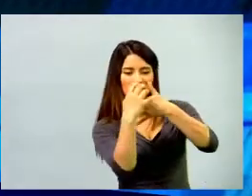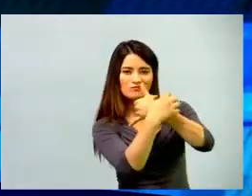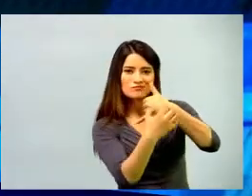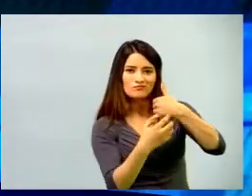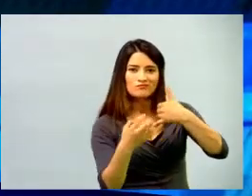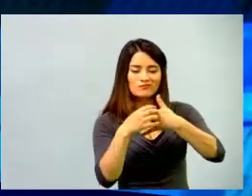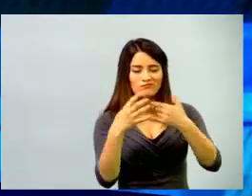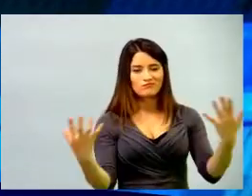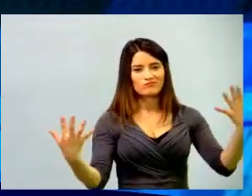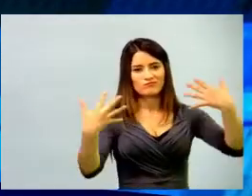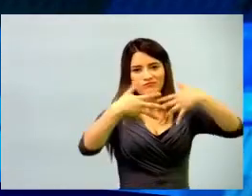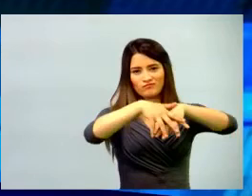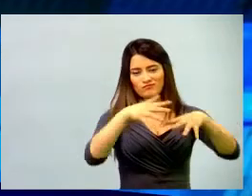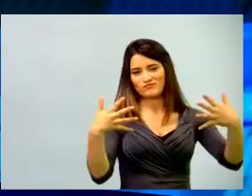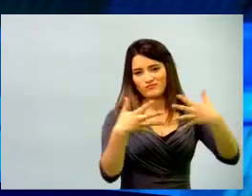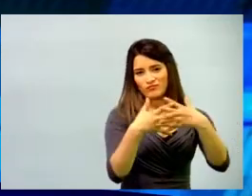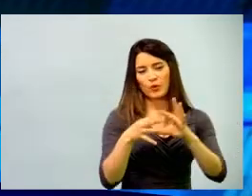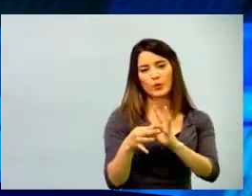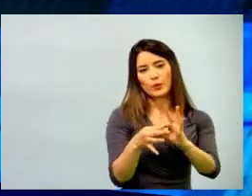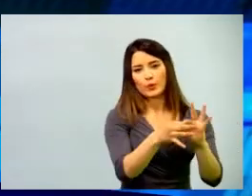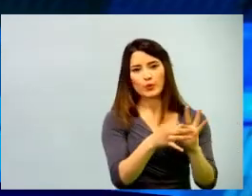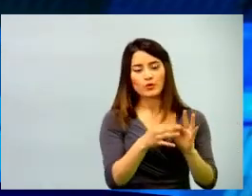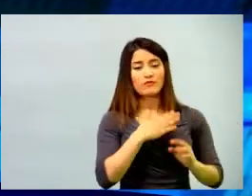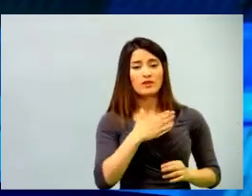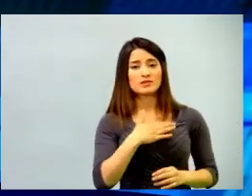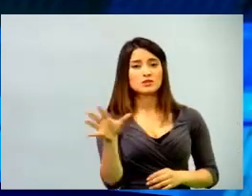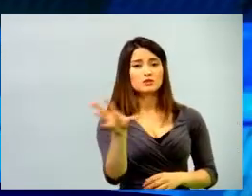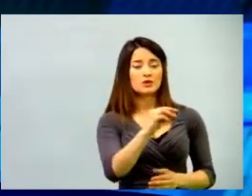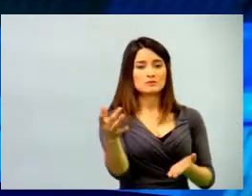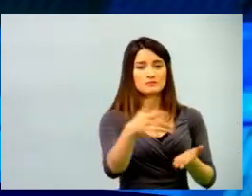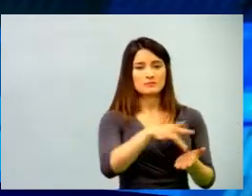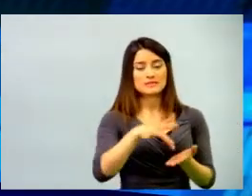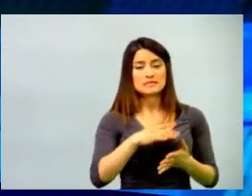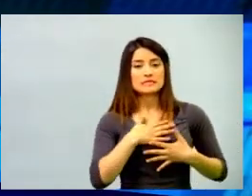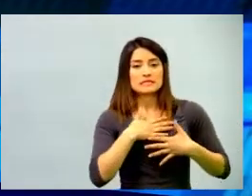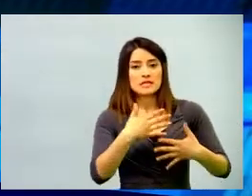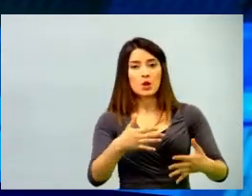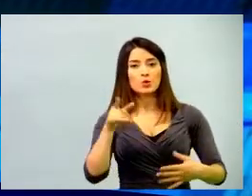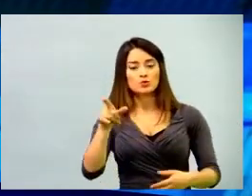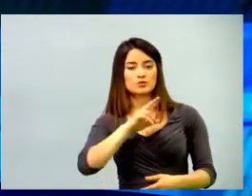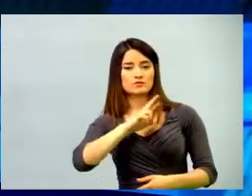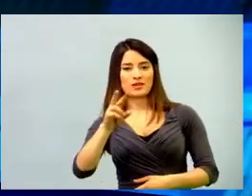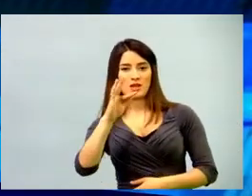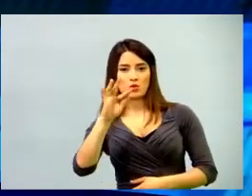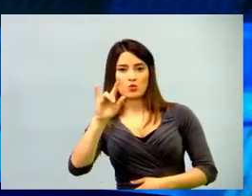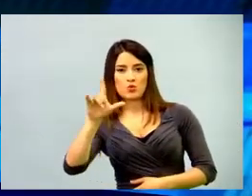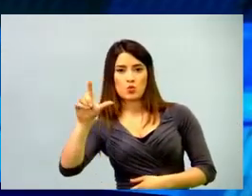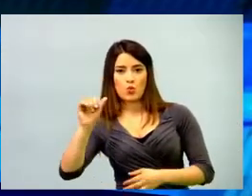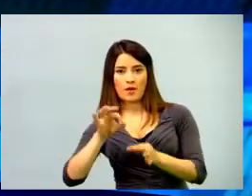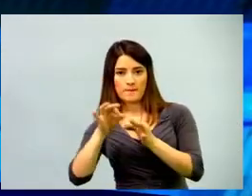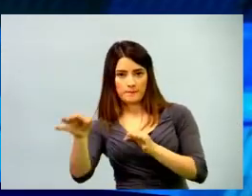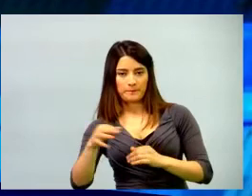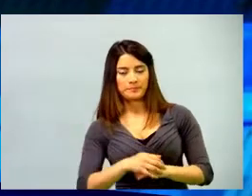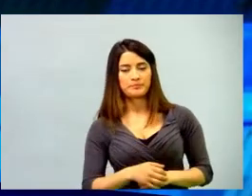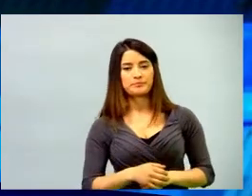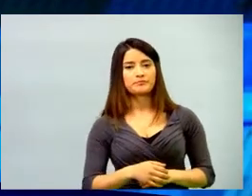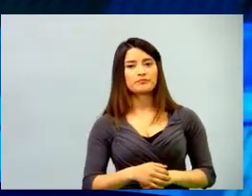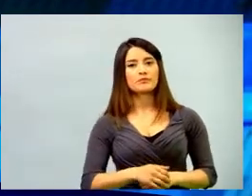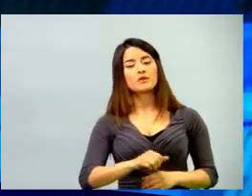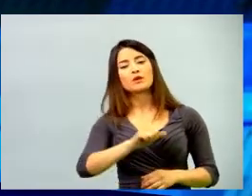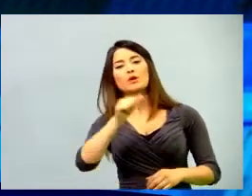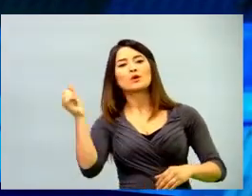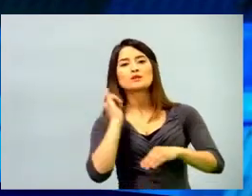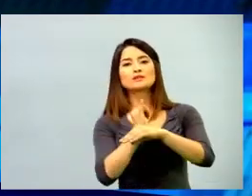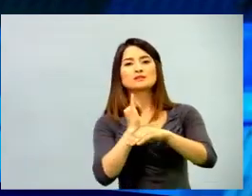país. Felicidades a todos los participantes, saludos desde Tuluá, Valle del Cauca. Desde la institución educativa